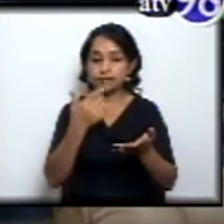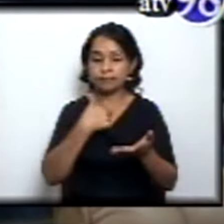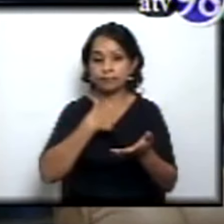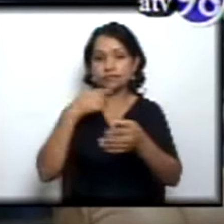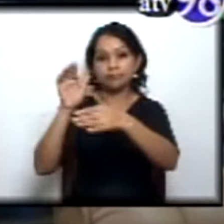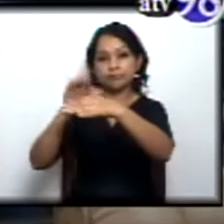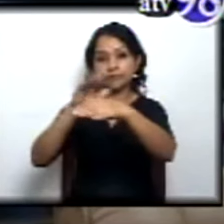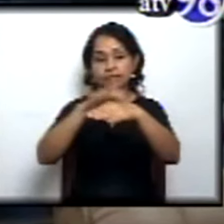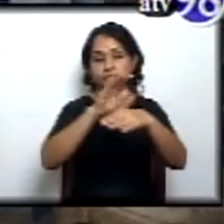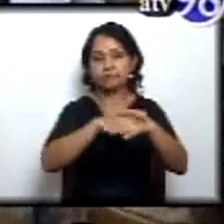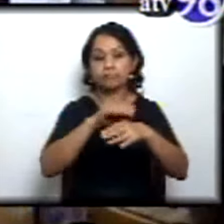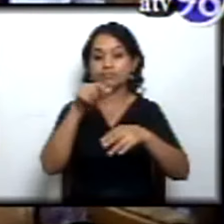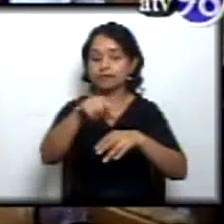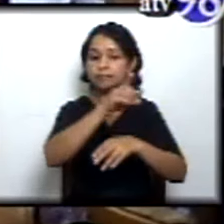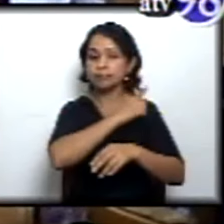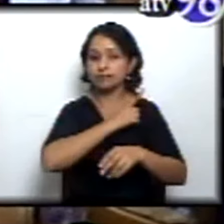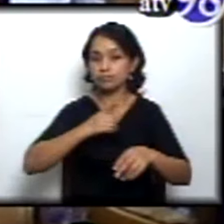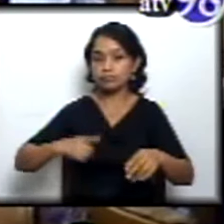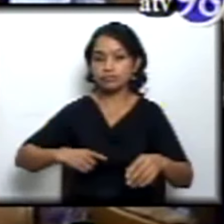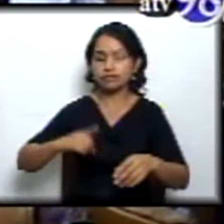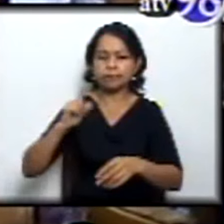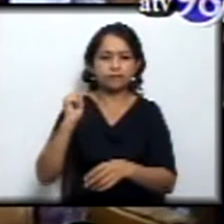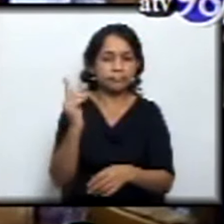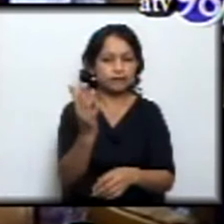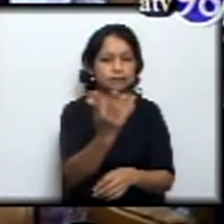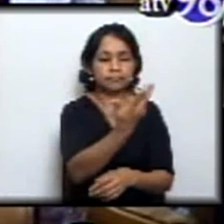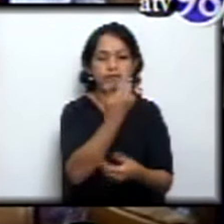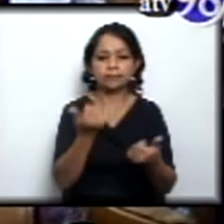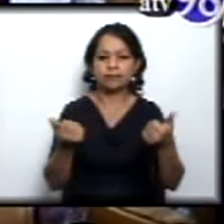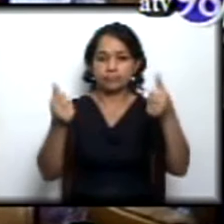yo hago un llamado al plenario para que todos